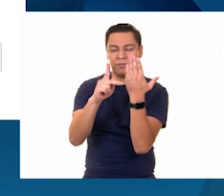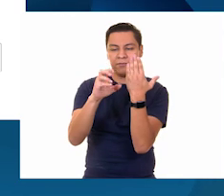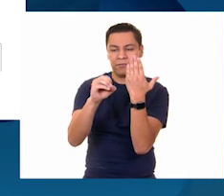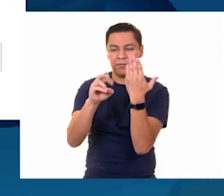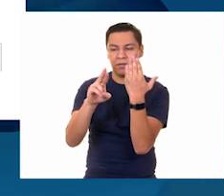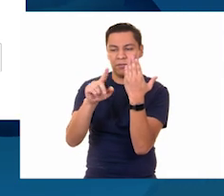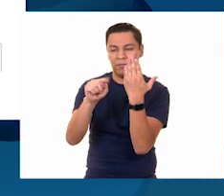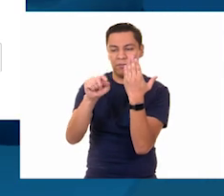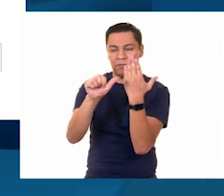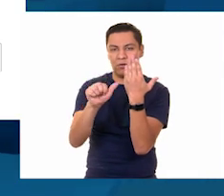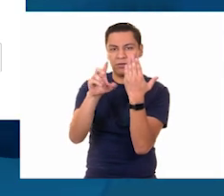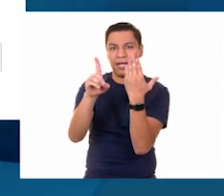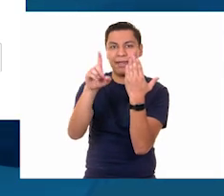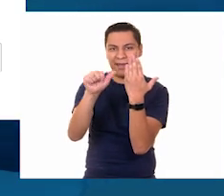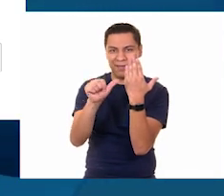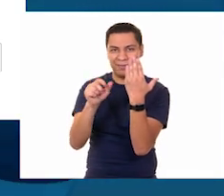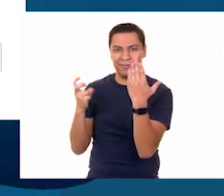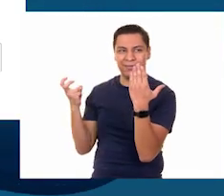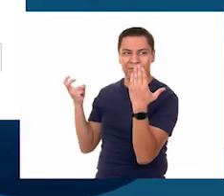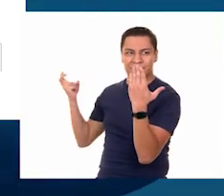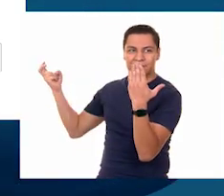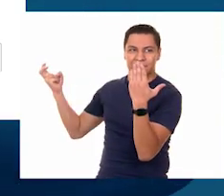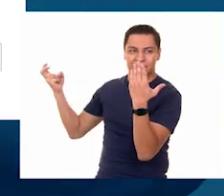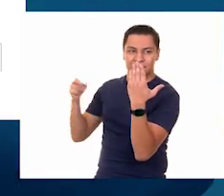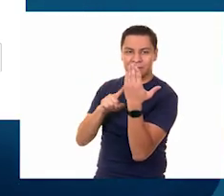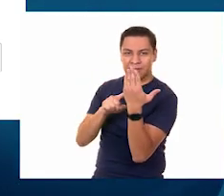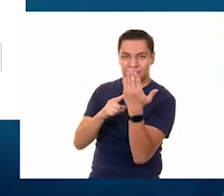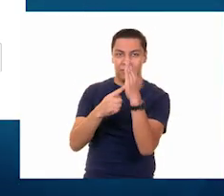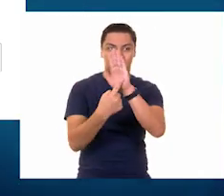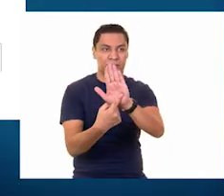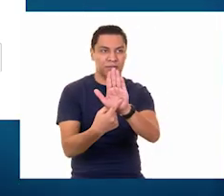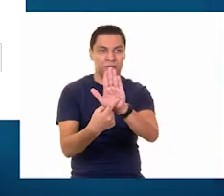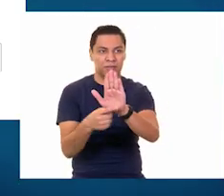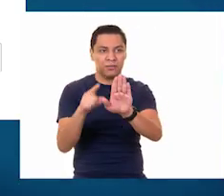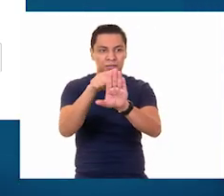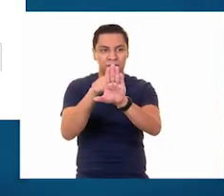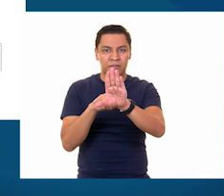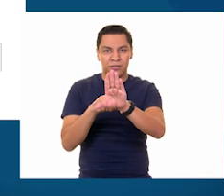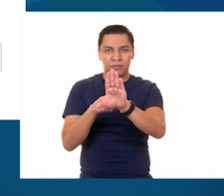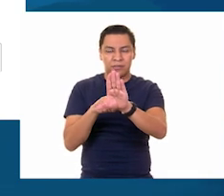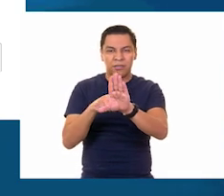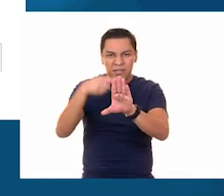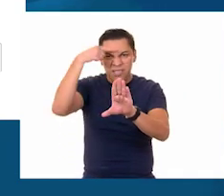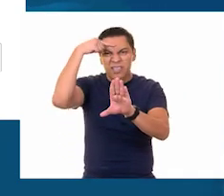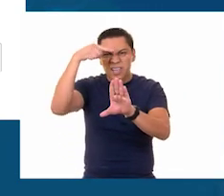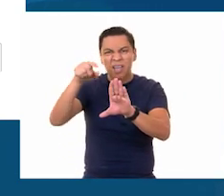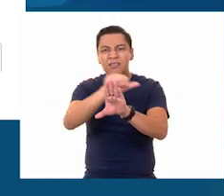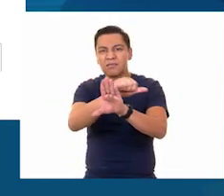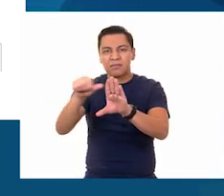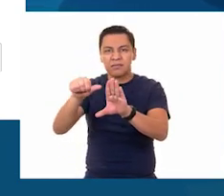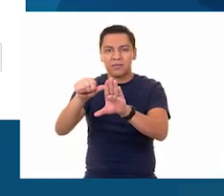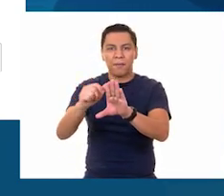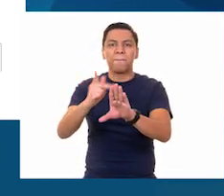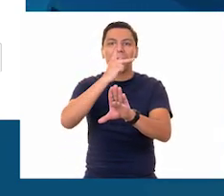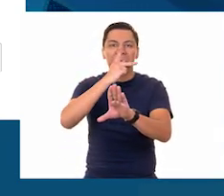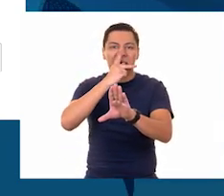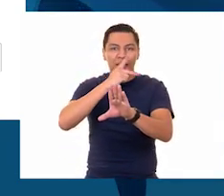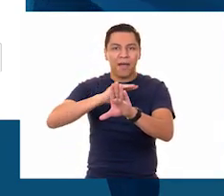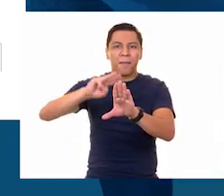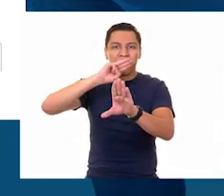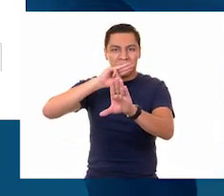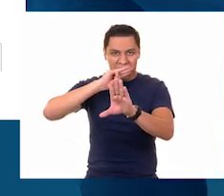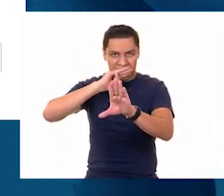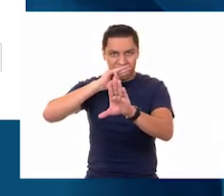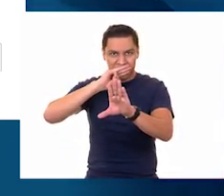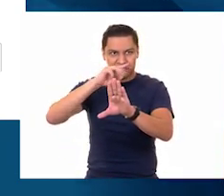título del documento. Además, señala a los lectores a quién se dirige, ¿no? Los padres de familia, y menciona